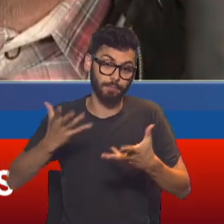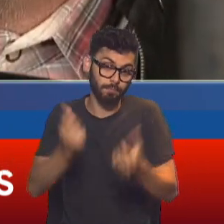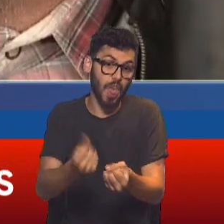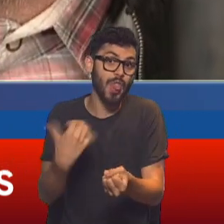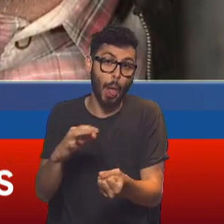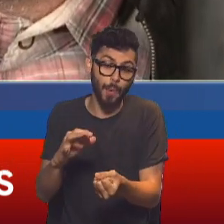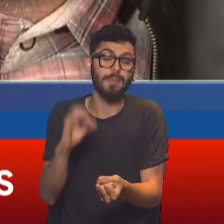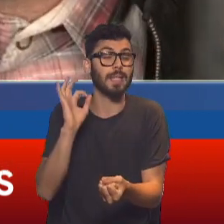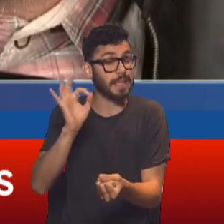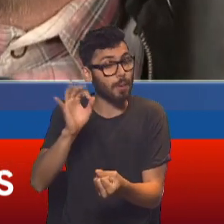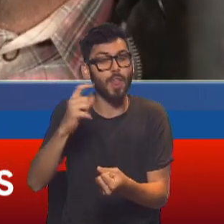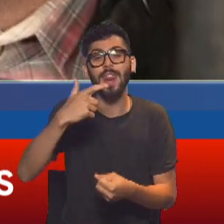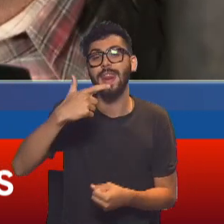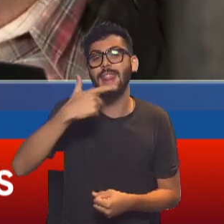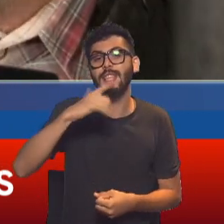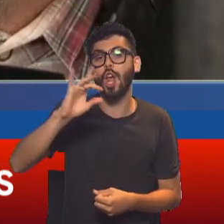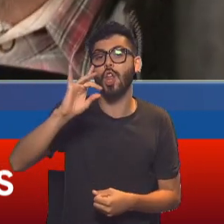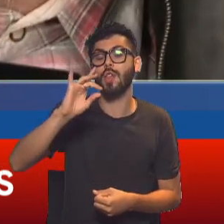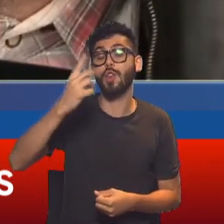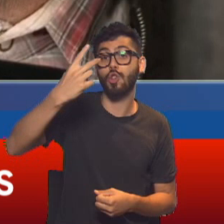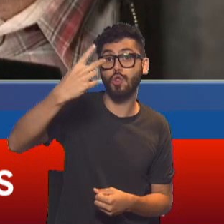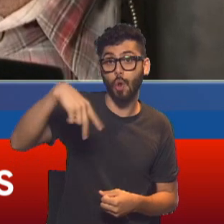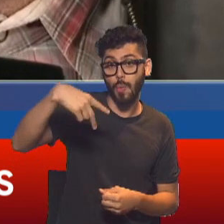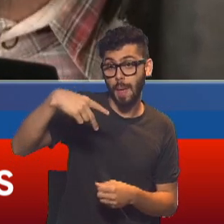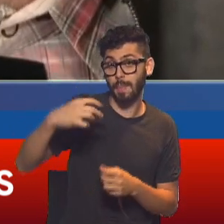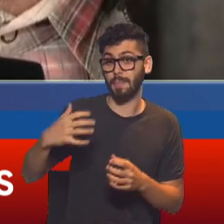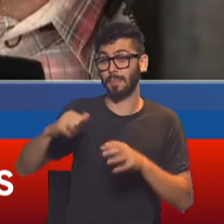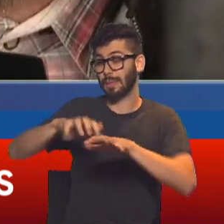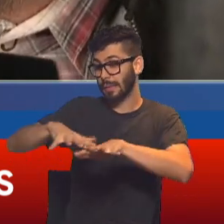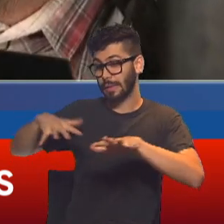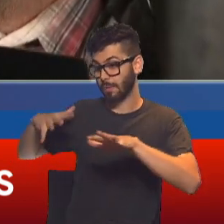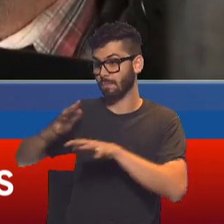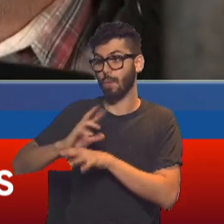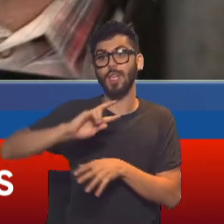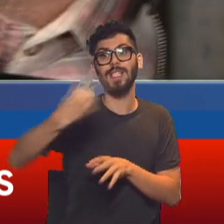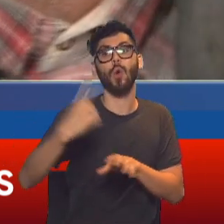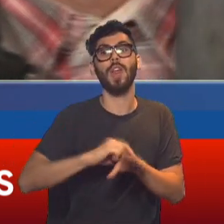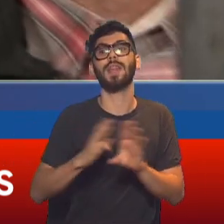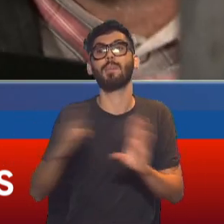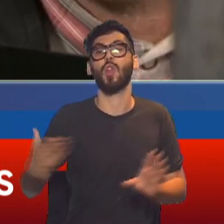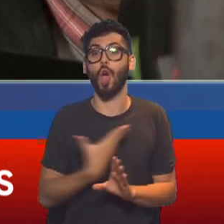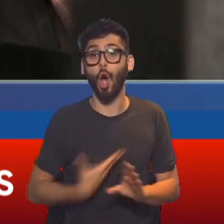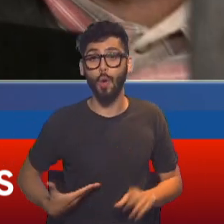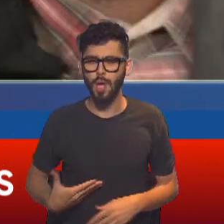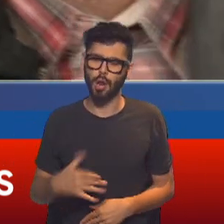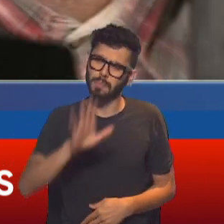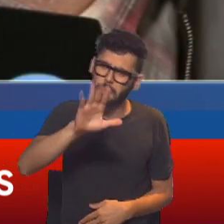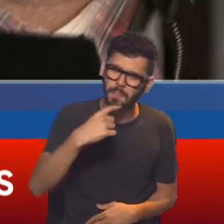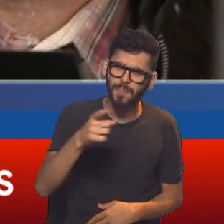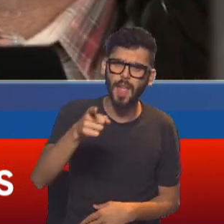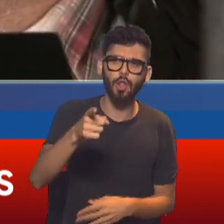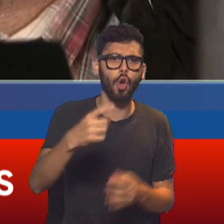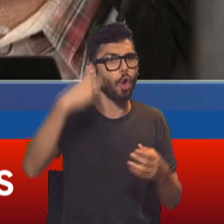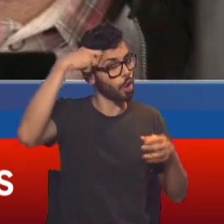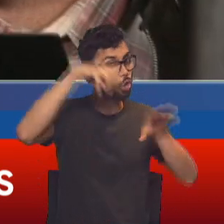conciencia que el 17 de noviembre, con la Plaza de Mayo llena, empezó una nueva etapa de gobierno, la segunda etapa de gobierno. ¿Cuándo sería presentado en el Congreso para que la